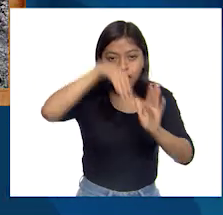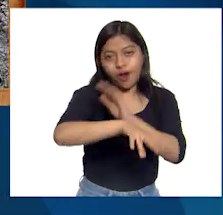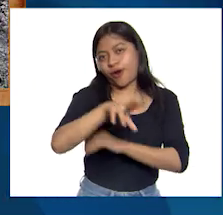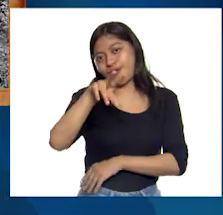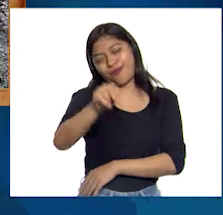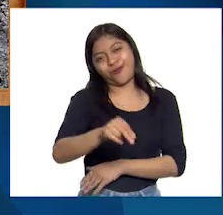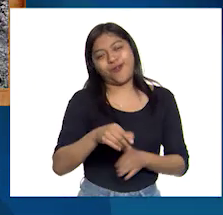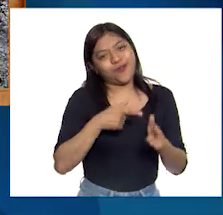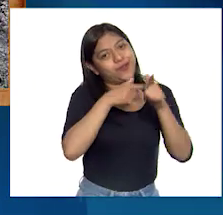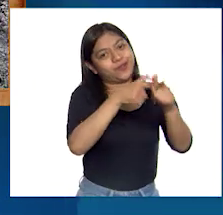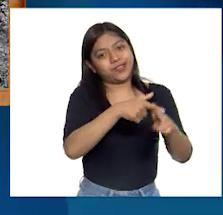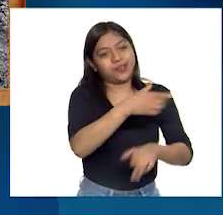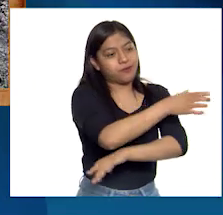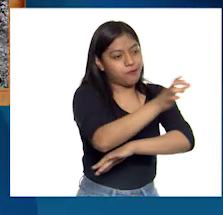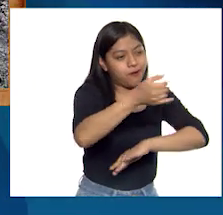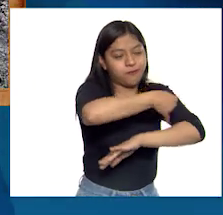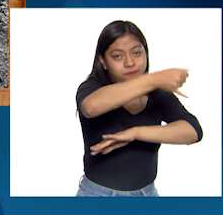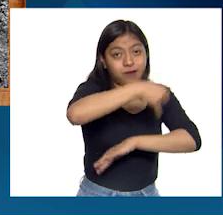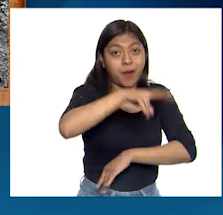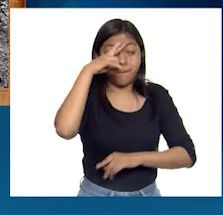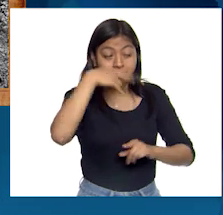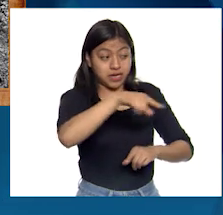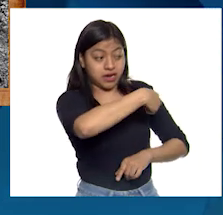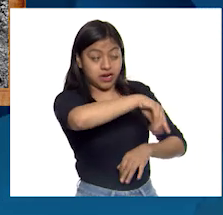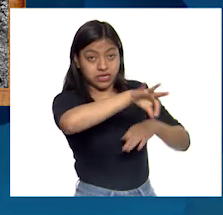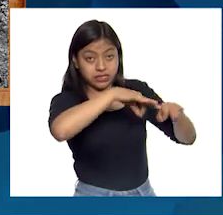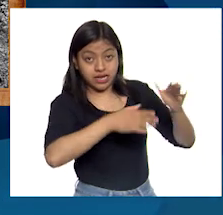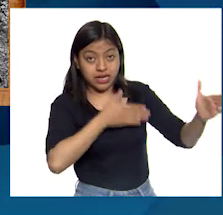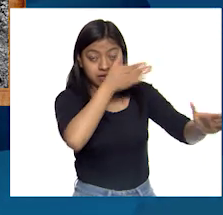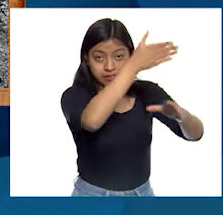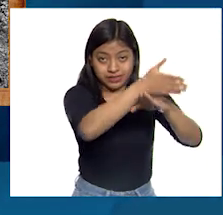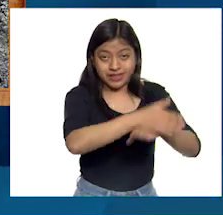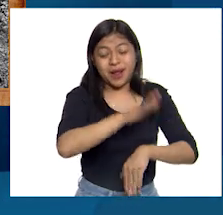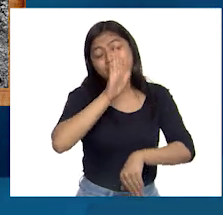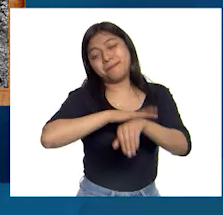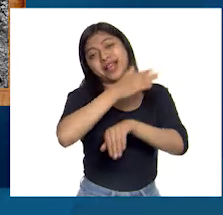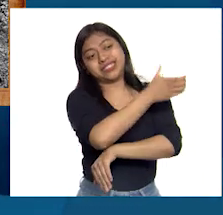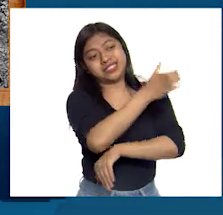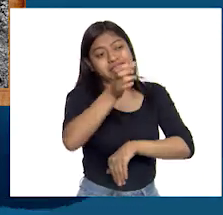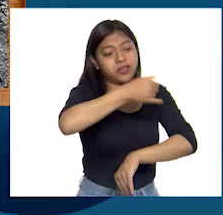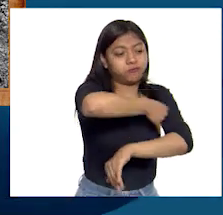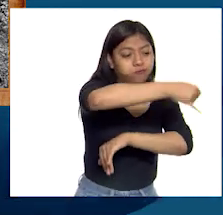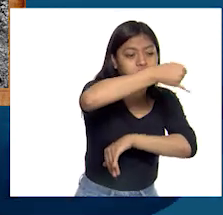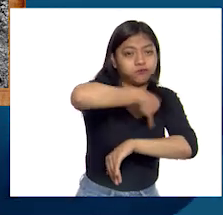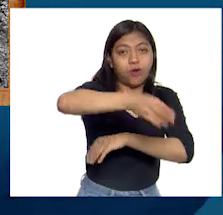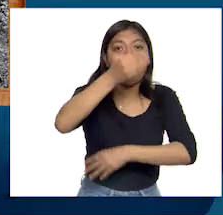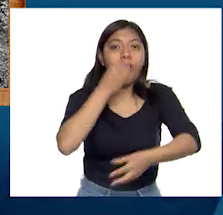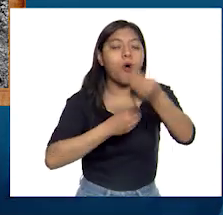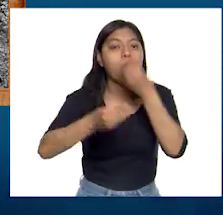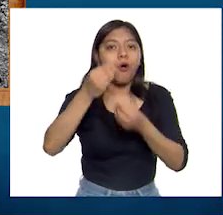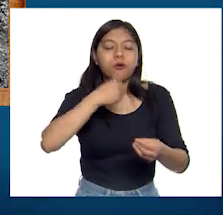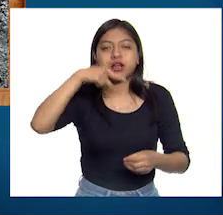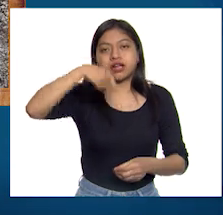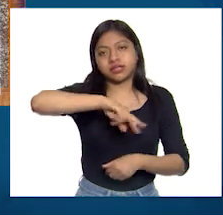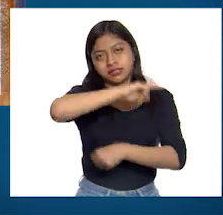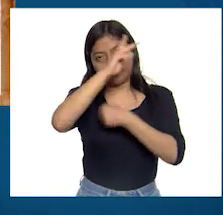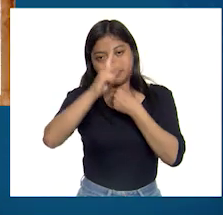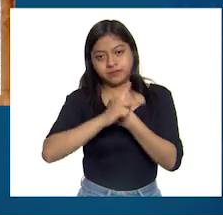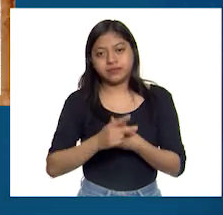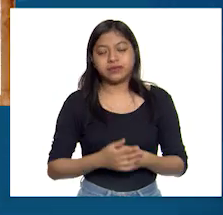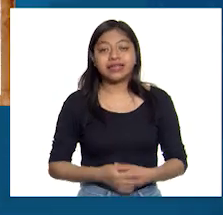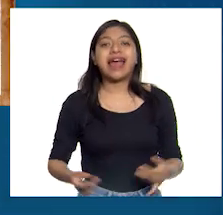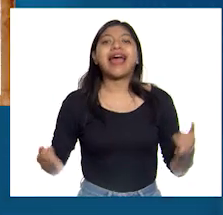el reclutamiento de hombres estadounidenses para el frente de batalla. O sea que era un acuerdo para permitir que los mexicanos